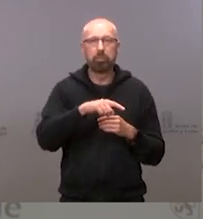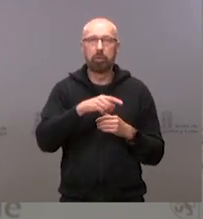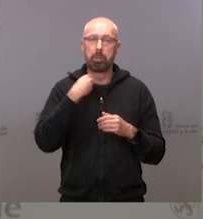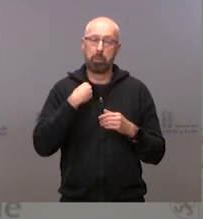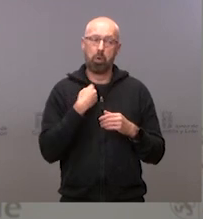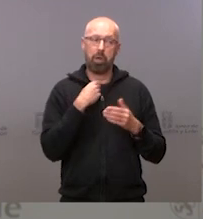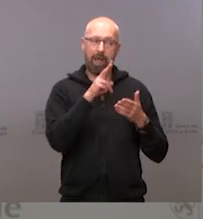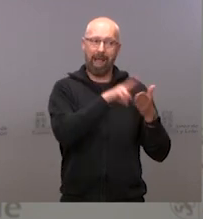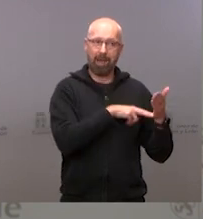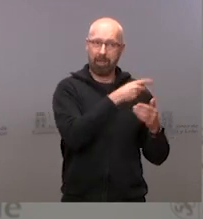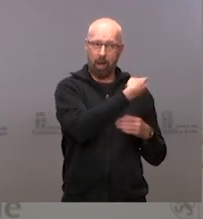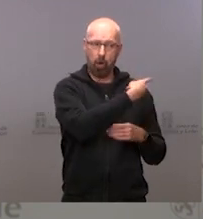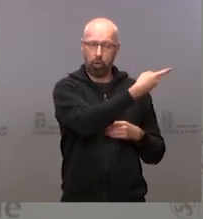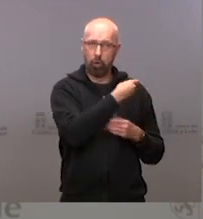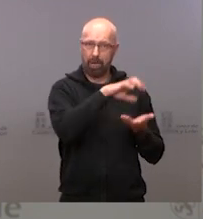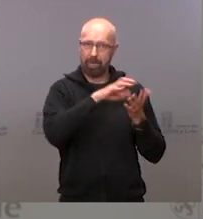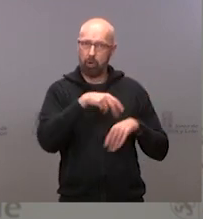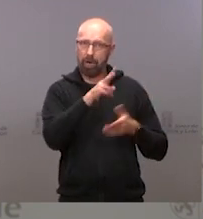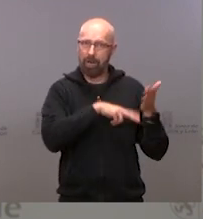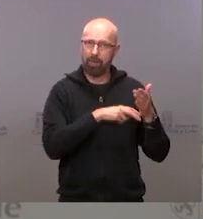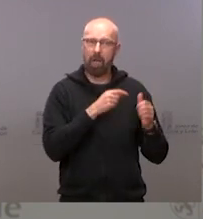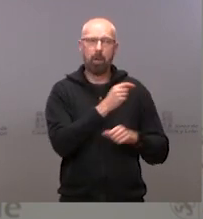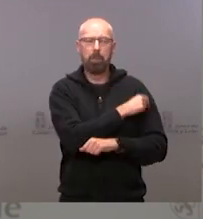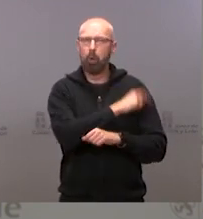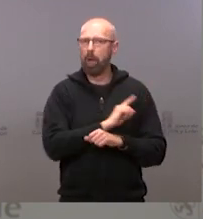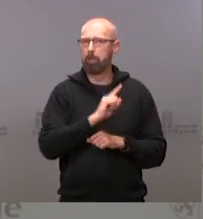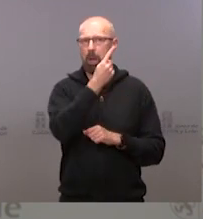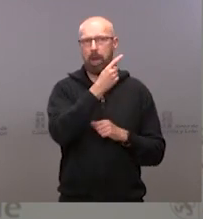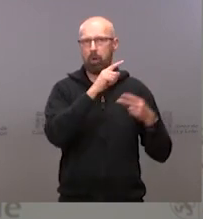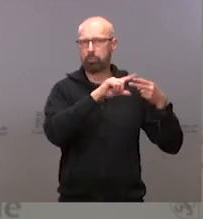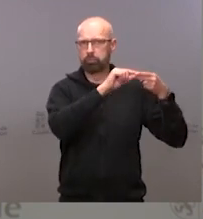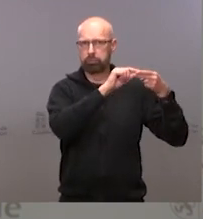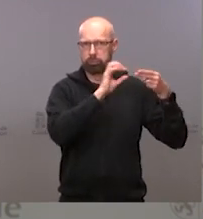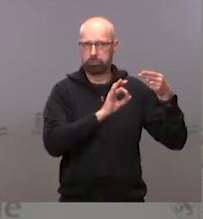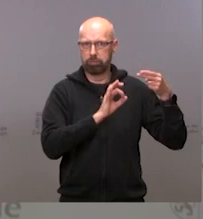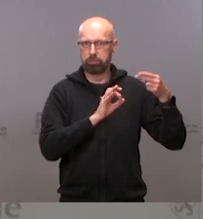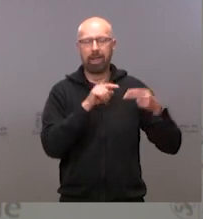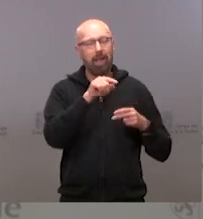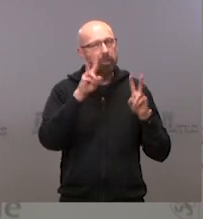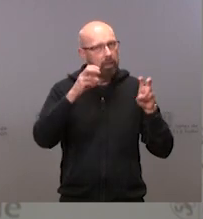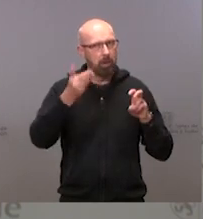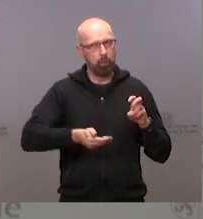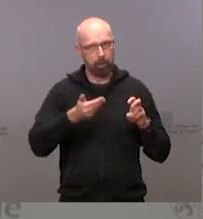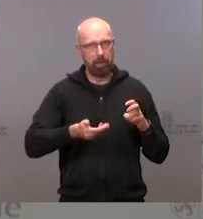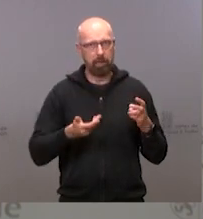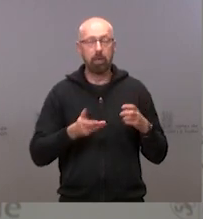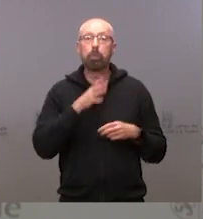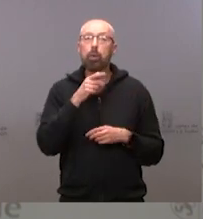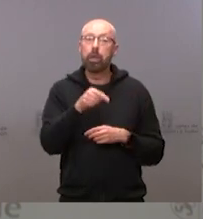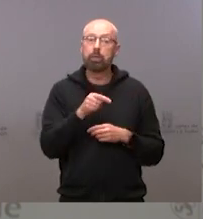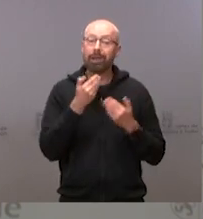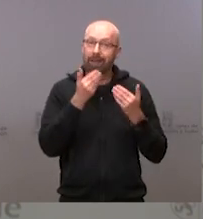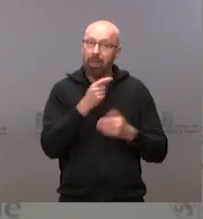liderando el proceso de vacunación eso es algo especialmente relevante e importante porque eso es lo que está